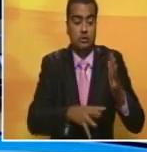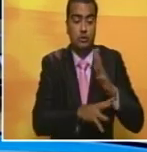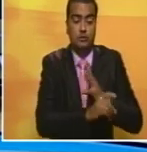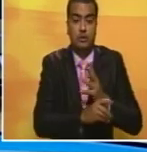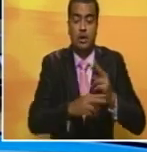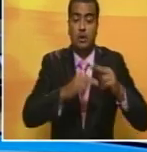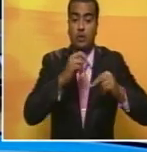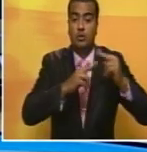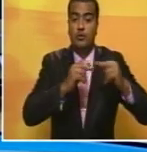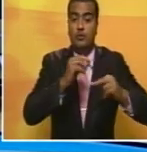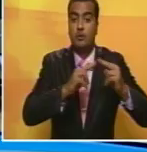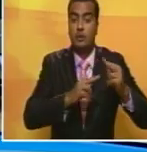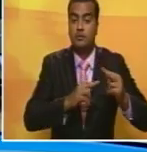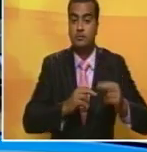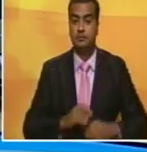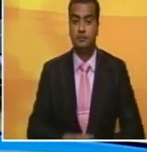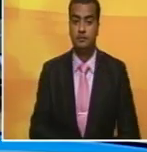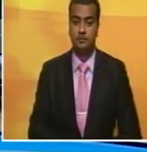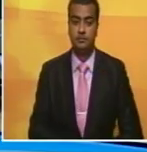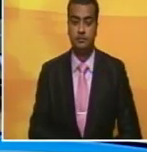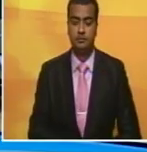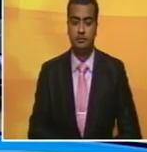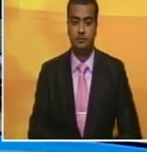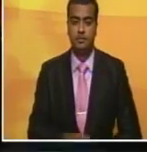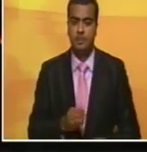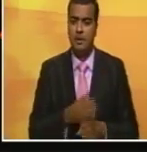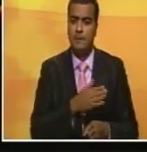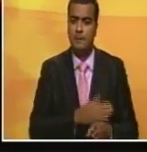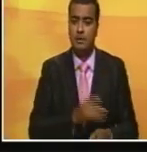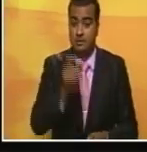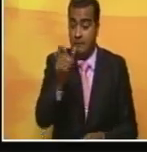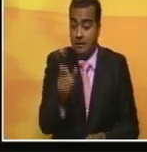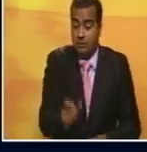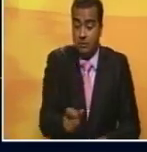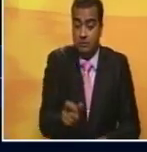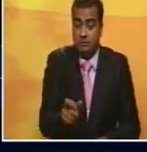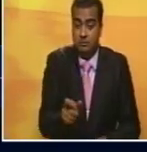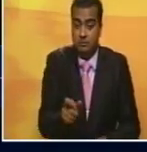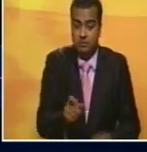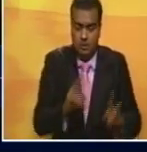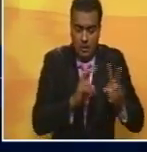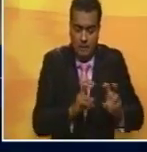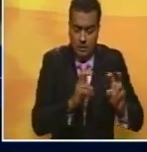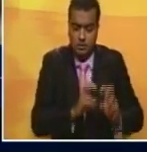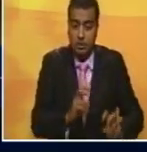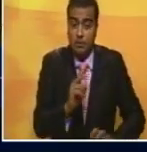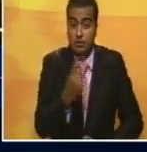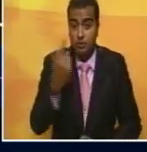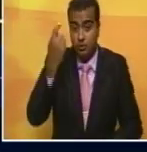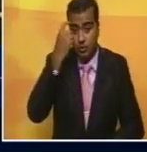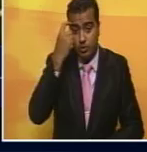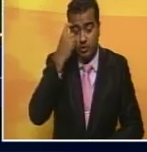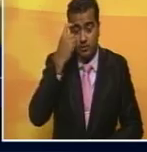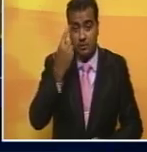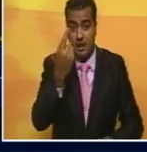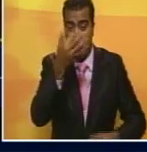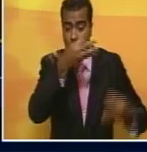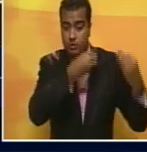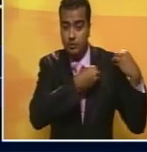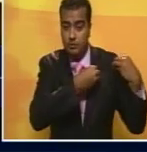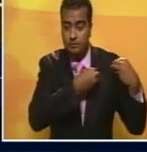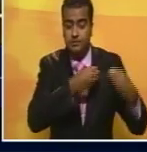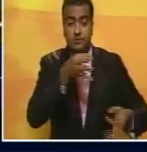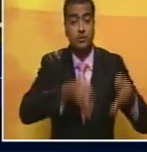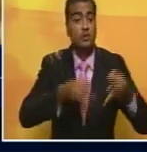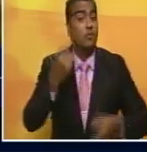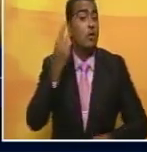de la constructora Odebrecht. La medida surge luego de que el congresista rindiera indagatoria por segundo día ante el alto tribunal. Su